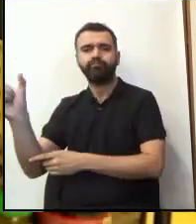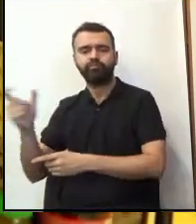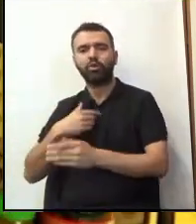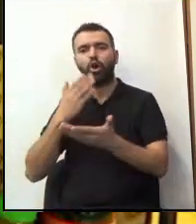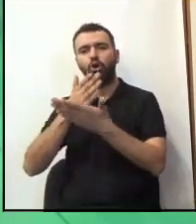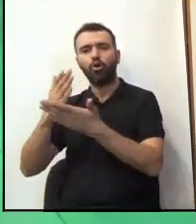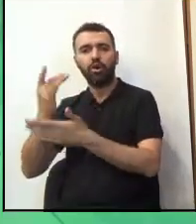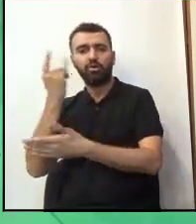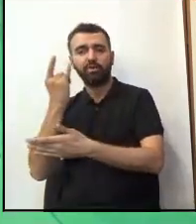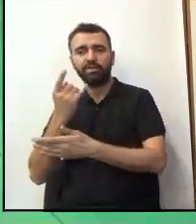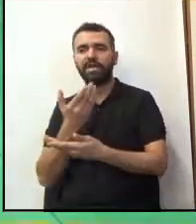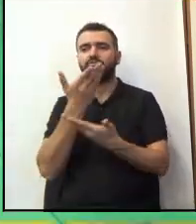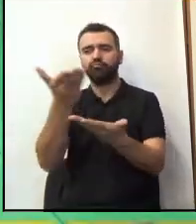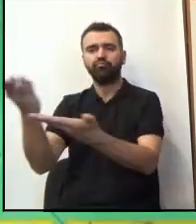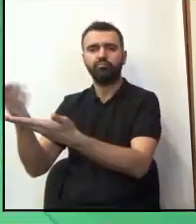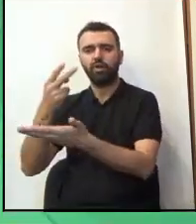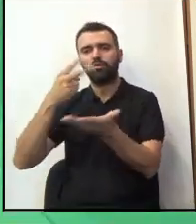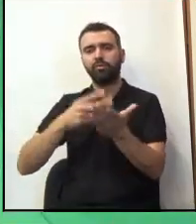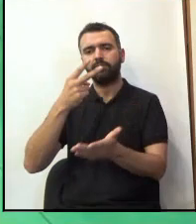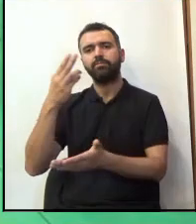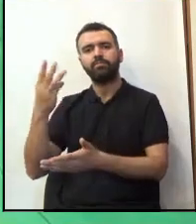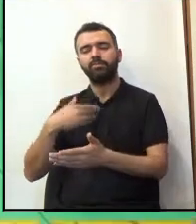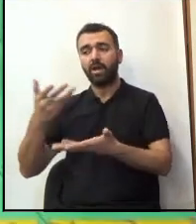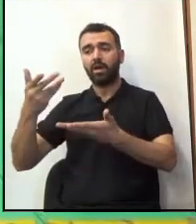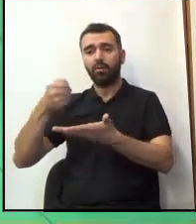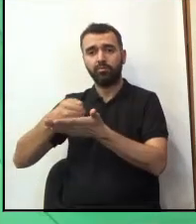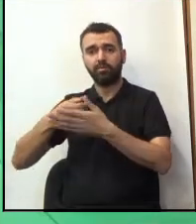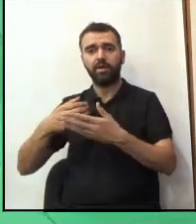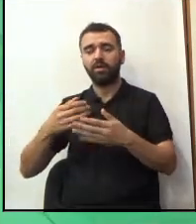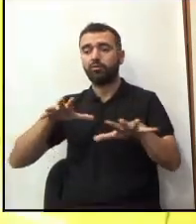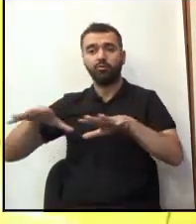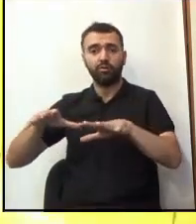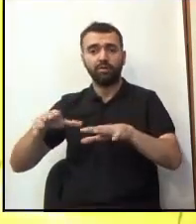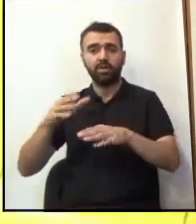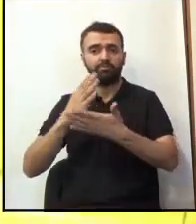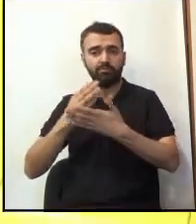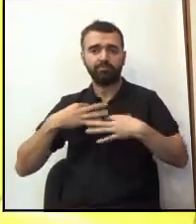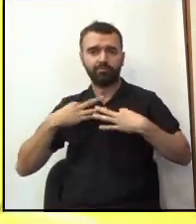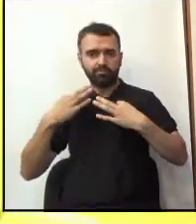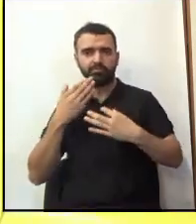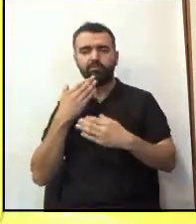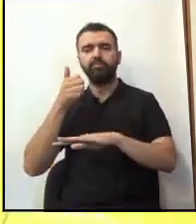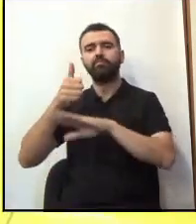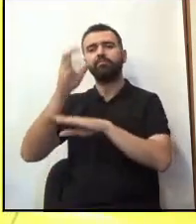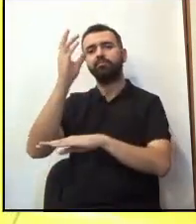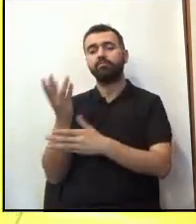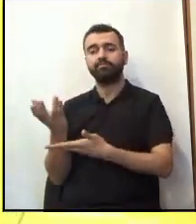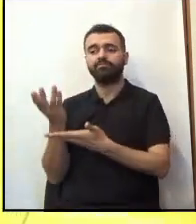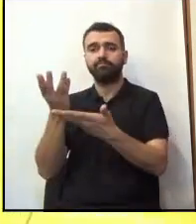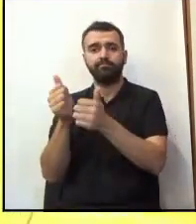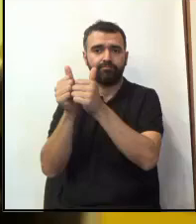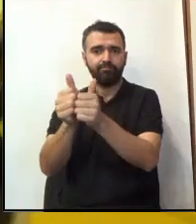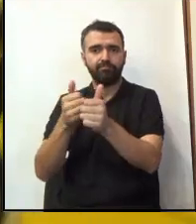universitarias 2023 para adquirir útiles y vestuario. La alcaldesa Emilia Ríos acompañó la entrega de esta ayuda que benefició